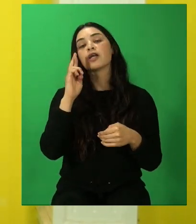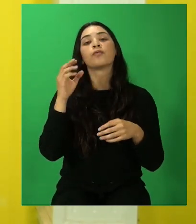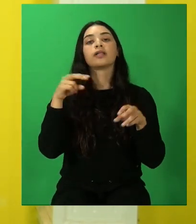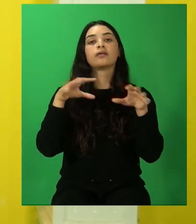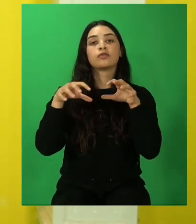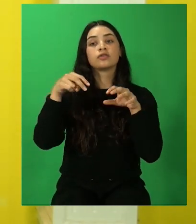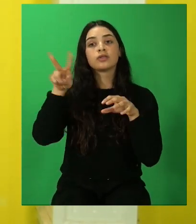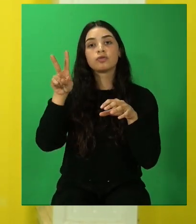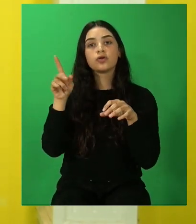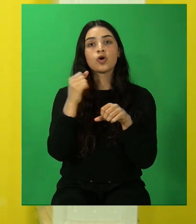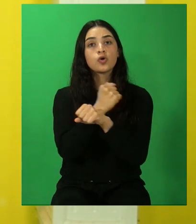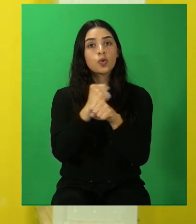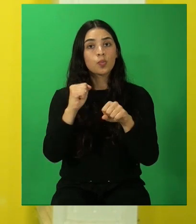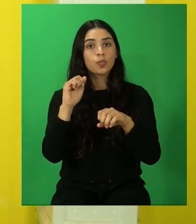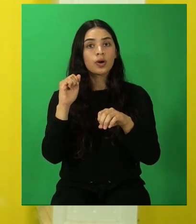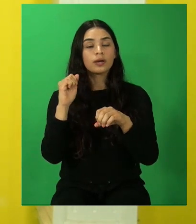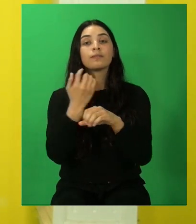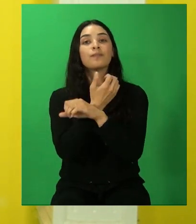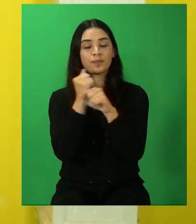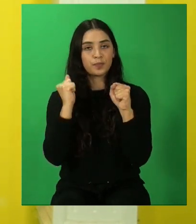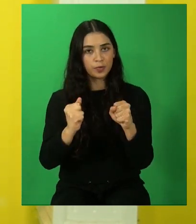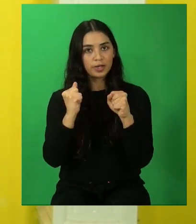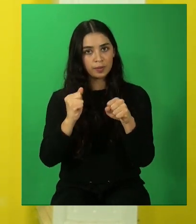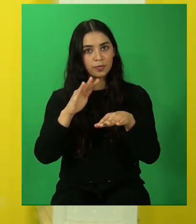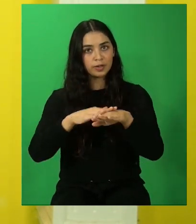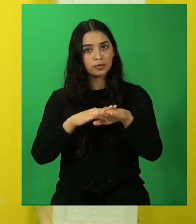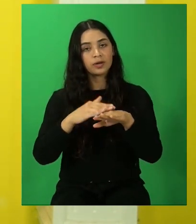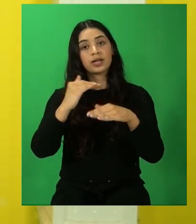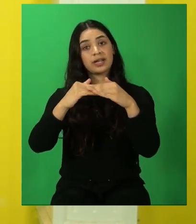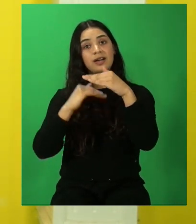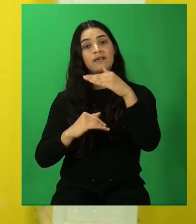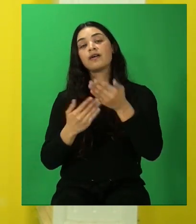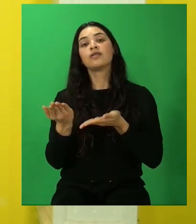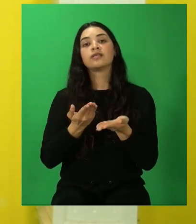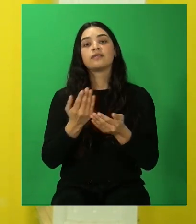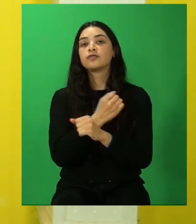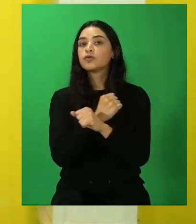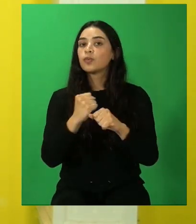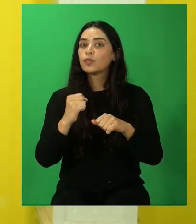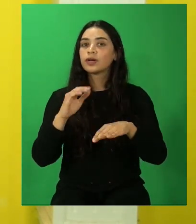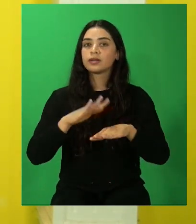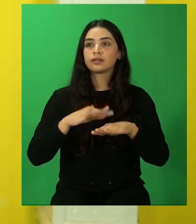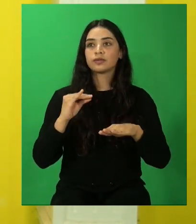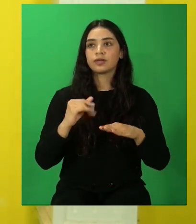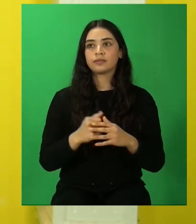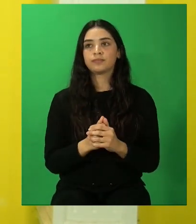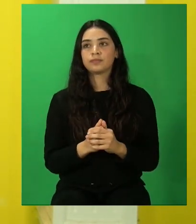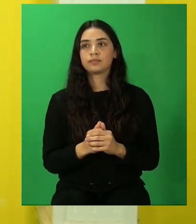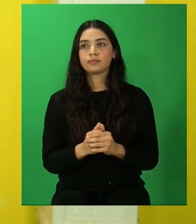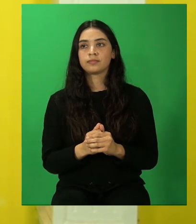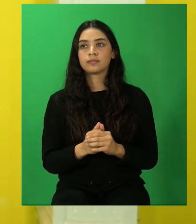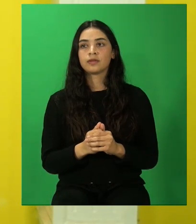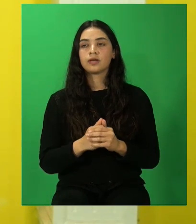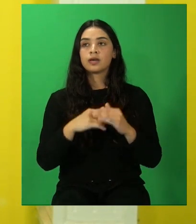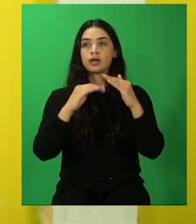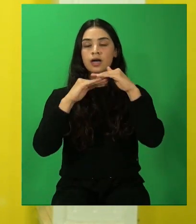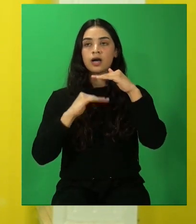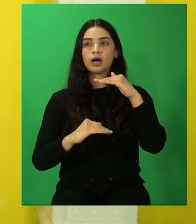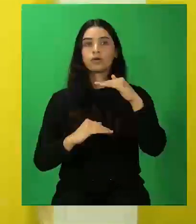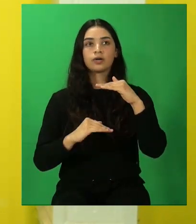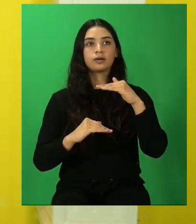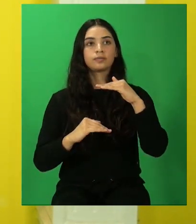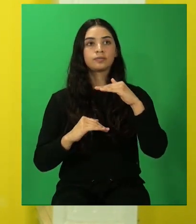repasar son, según sus características, de los bienes. Son libres, les mencioné como el aire, el